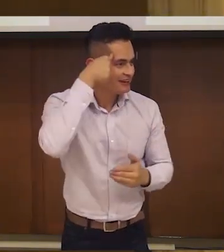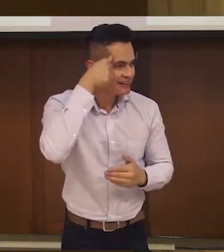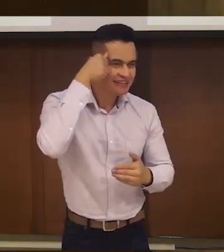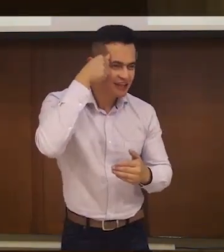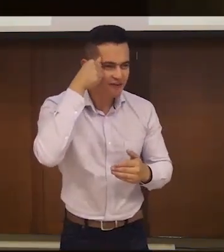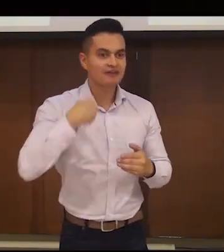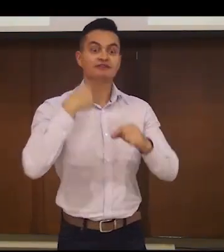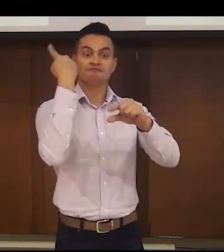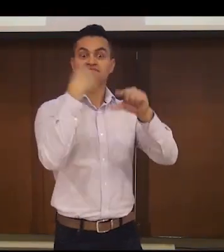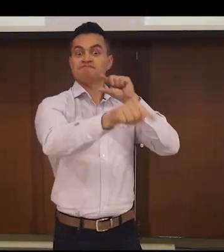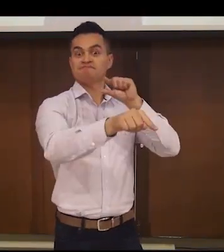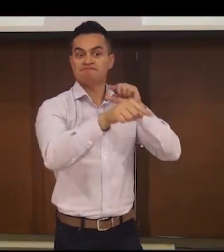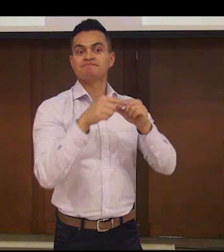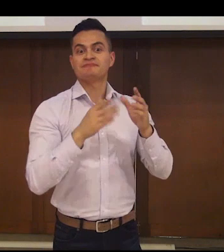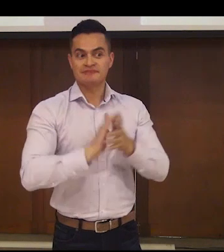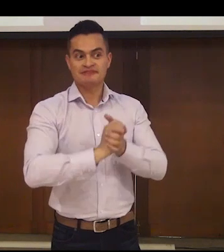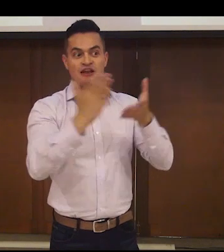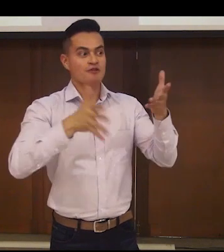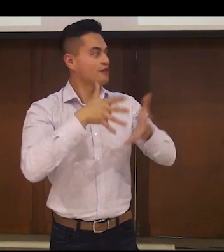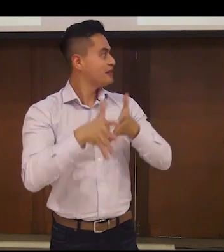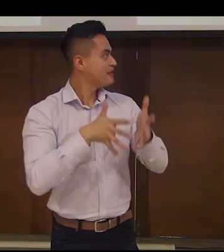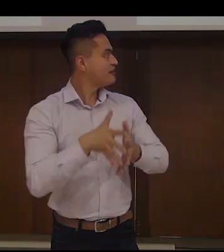cómo funcionó, lo mandé en su momento.